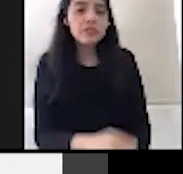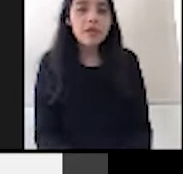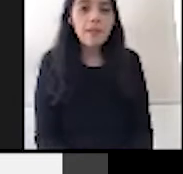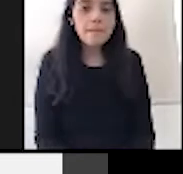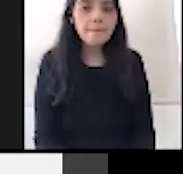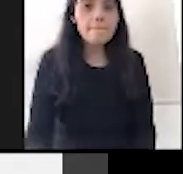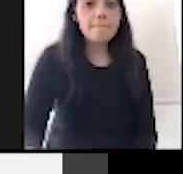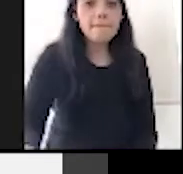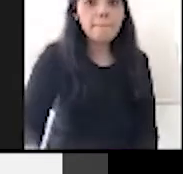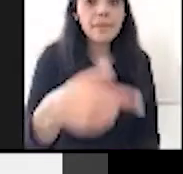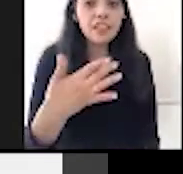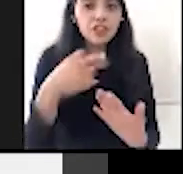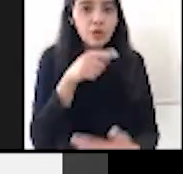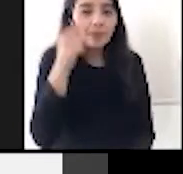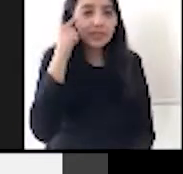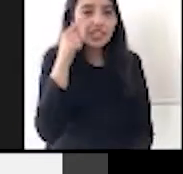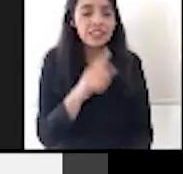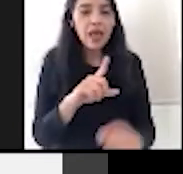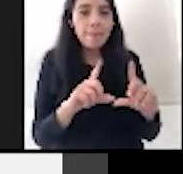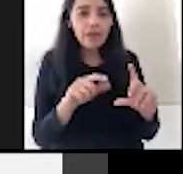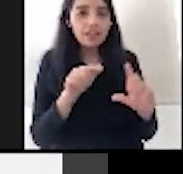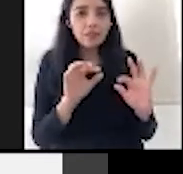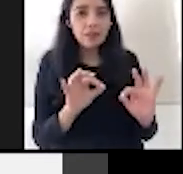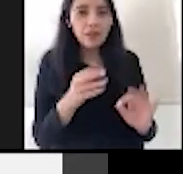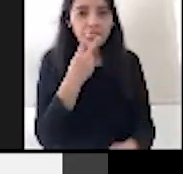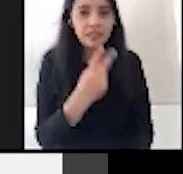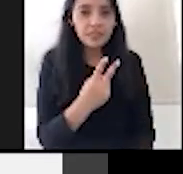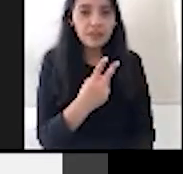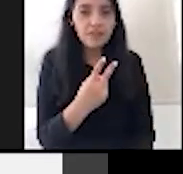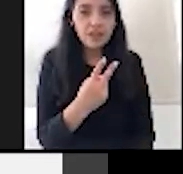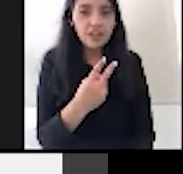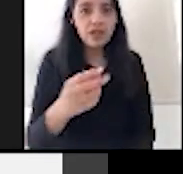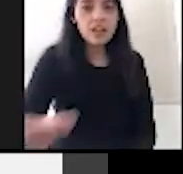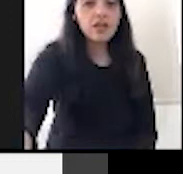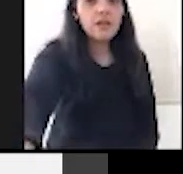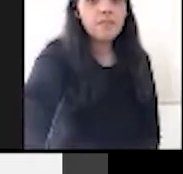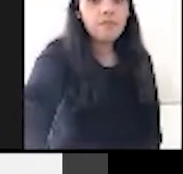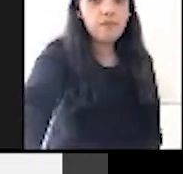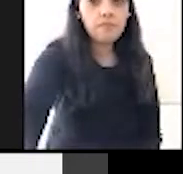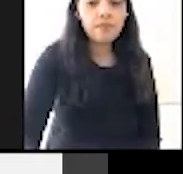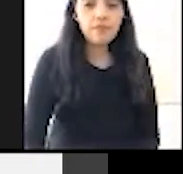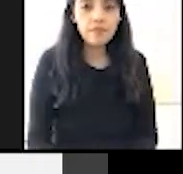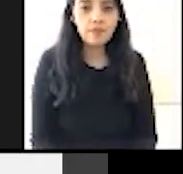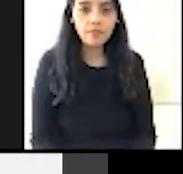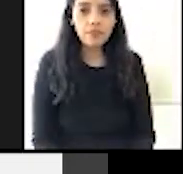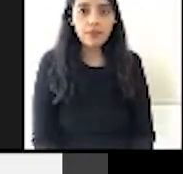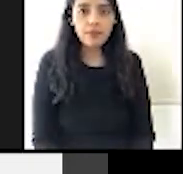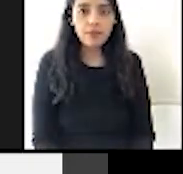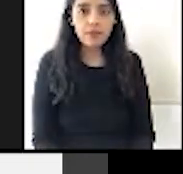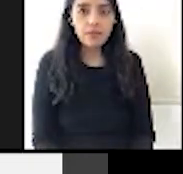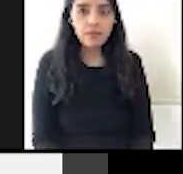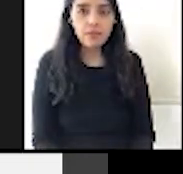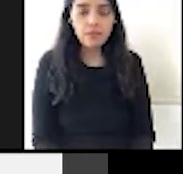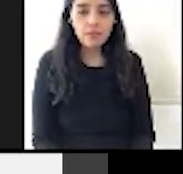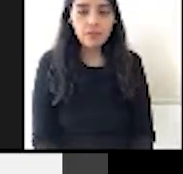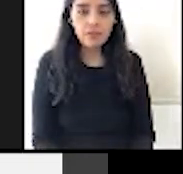me pareció un poquito más adecuada, en que se ve una continuación de las imágenes reales, pero como distorsionadas, no completa una imagen real. Reconocer un